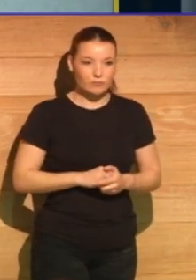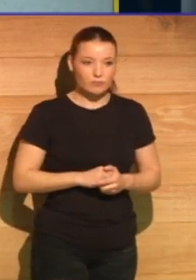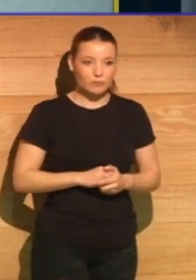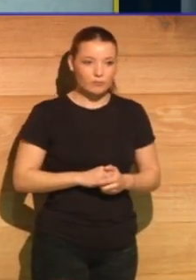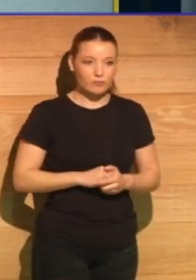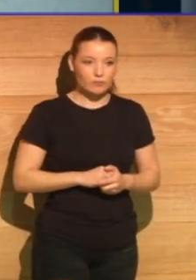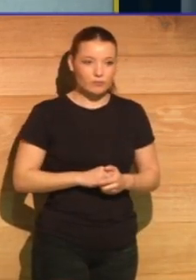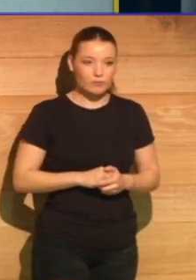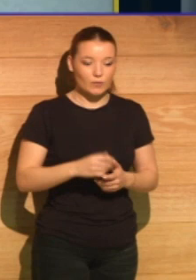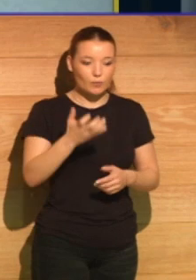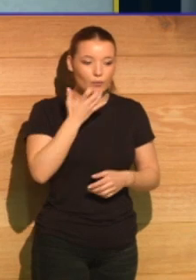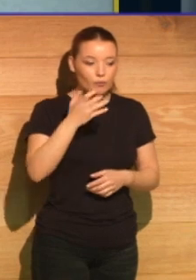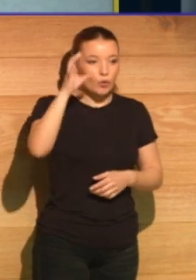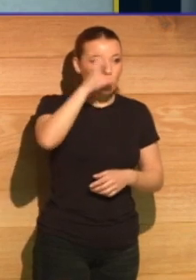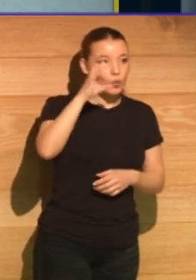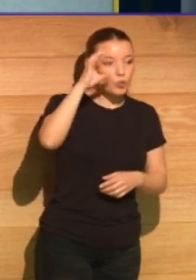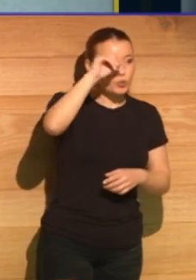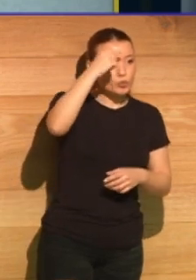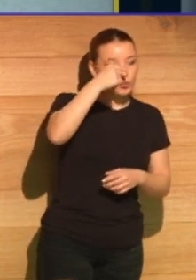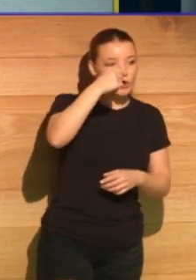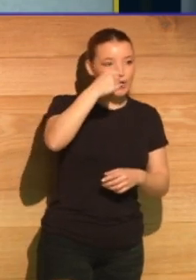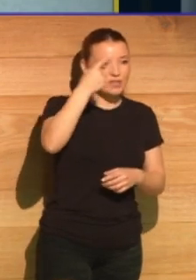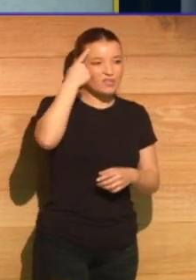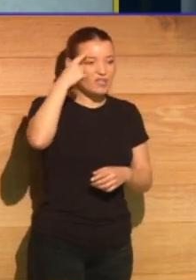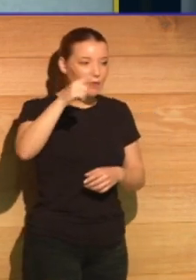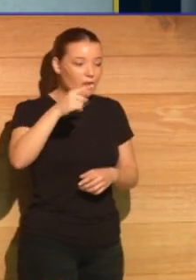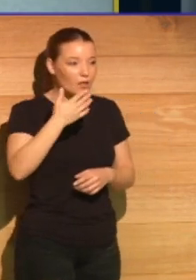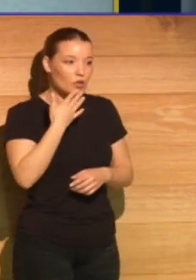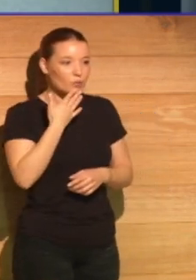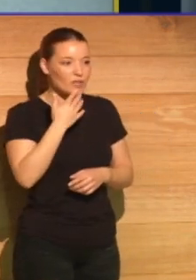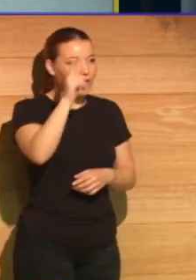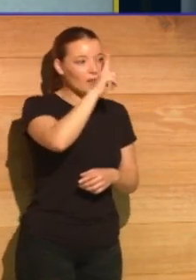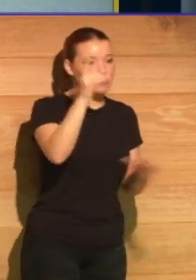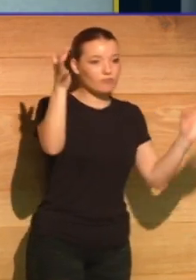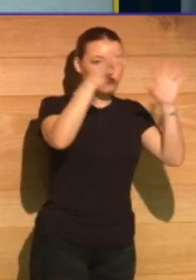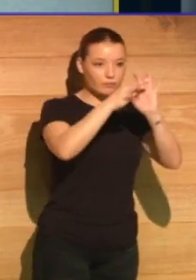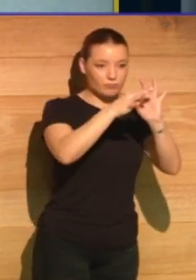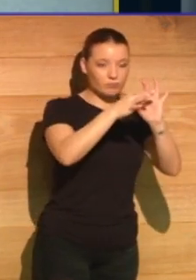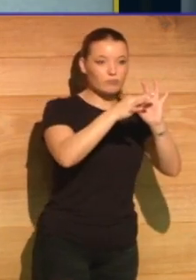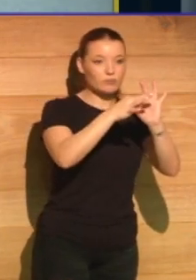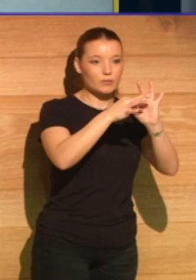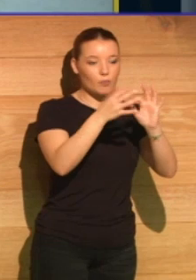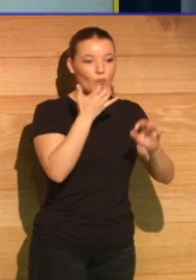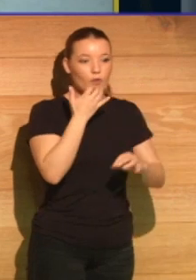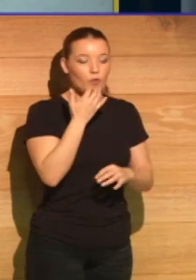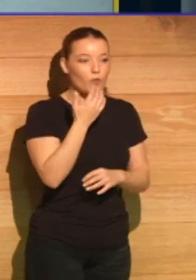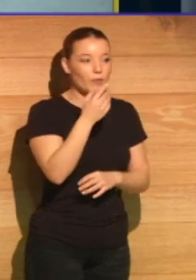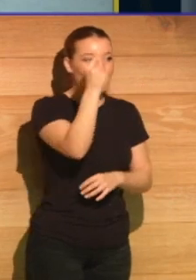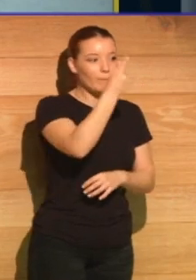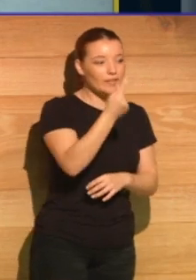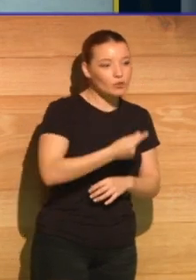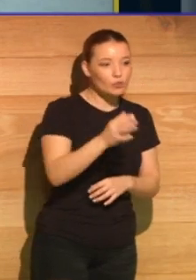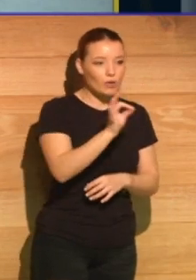está identificado más con cosas de letras, de pintura, o sea, literatura, pintura, escultura.